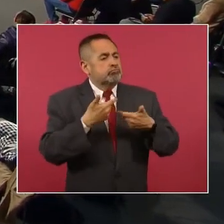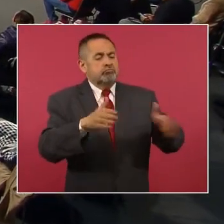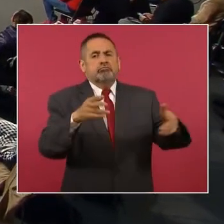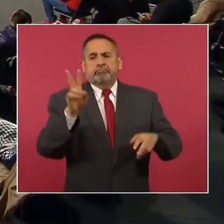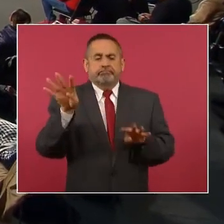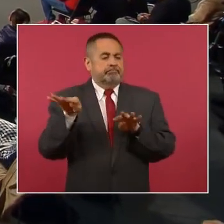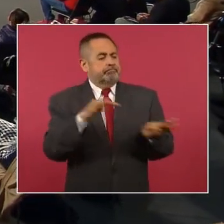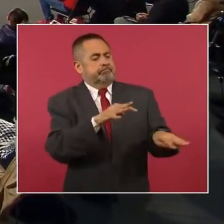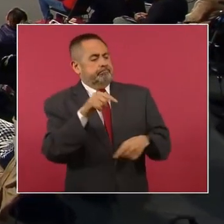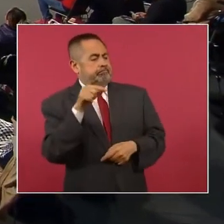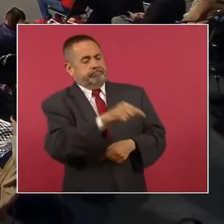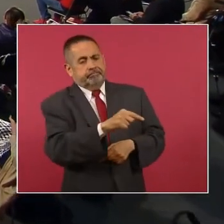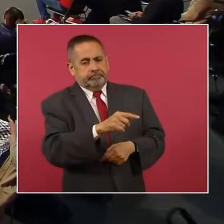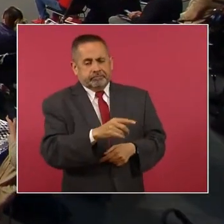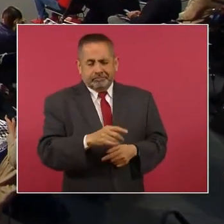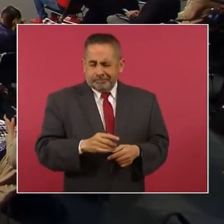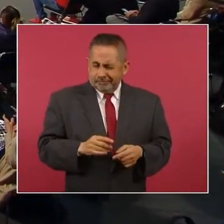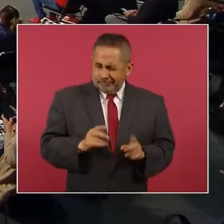situaciones muy